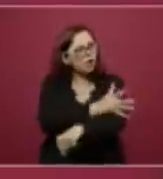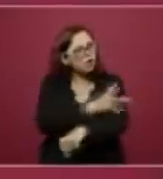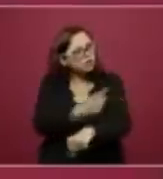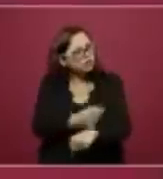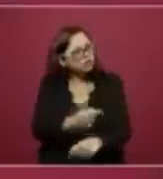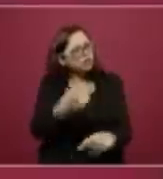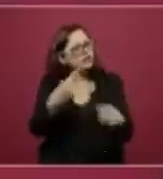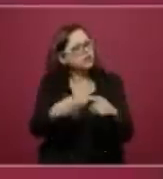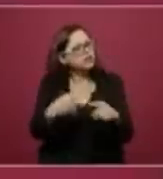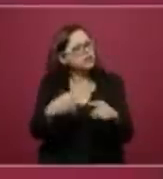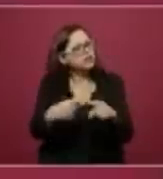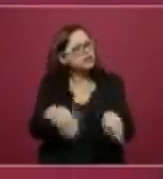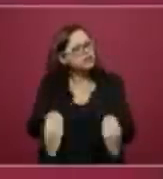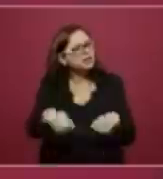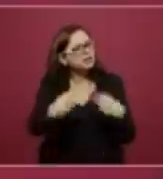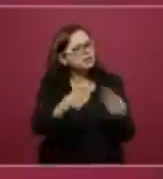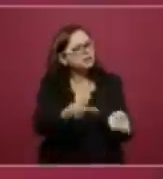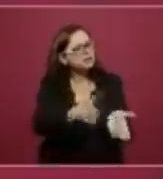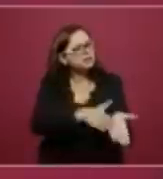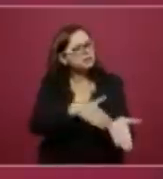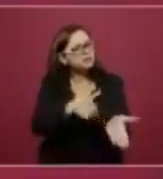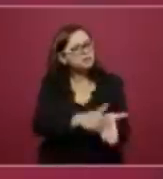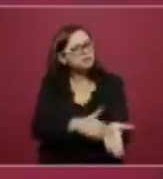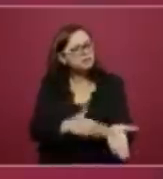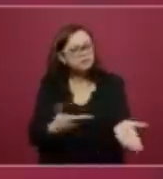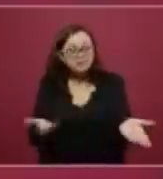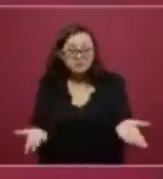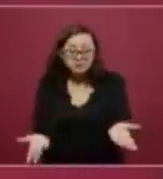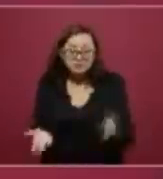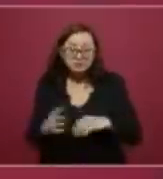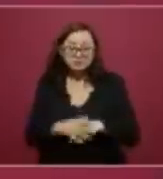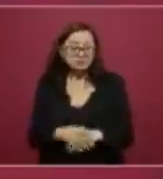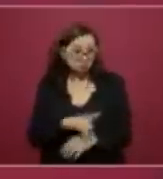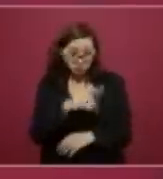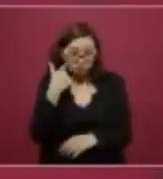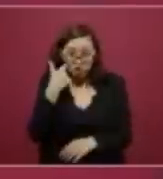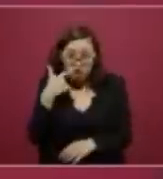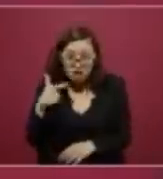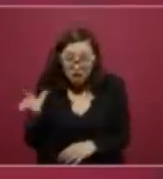le entregó el documento. Pero también, si no quieren,